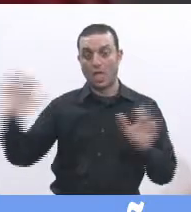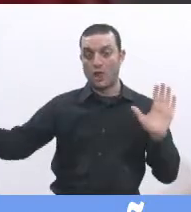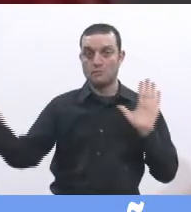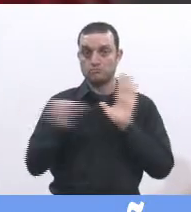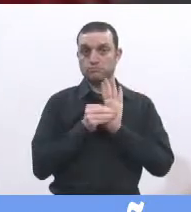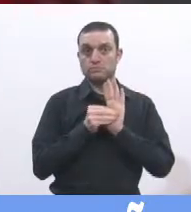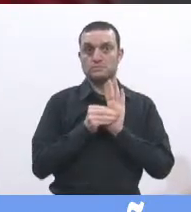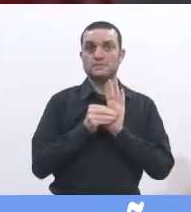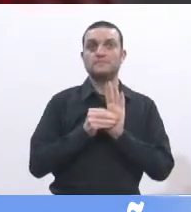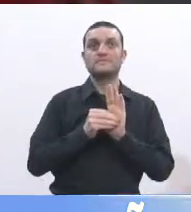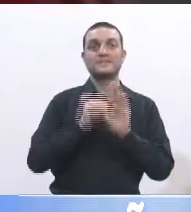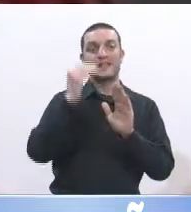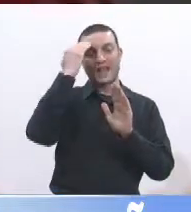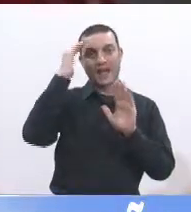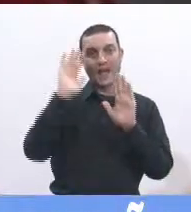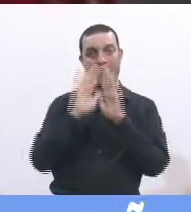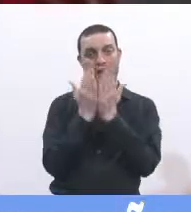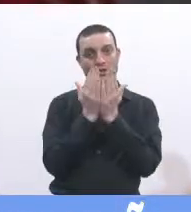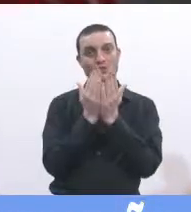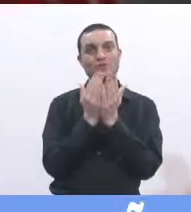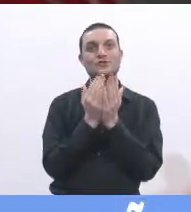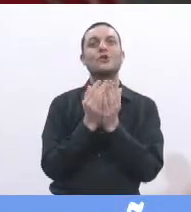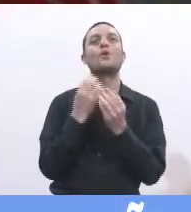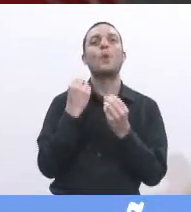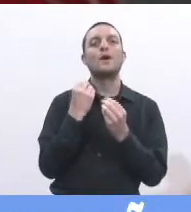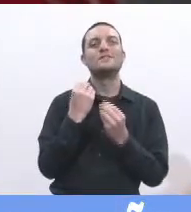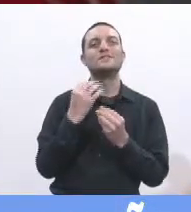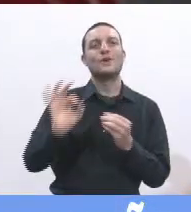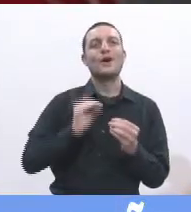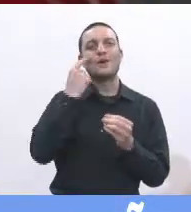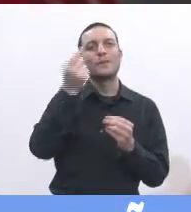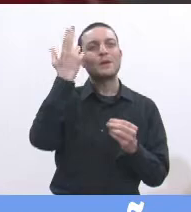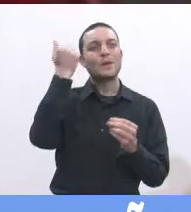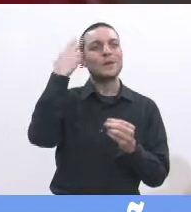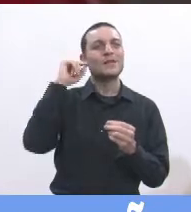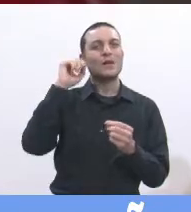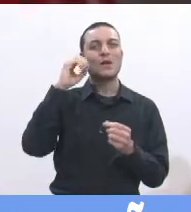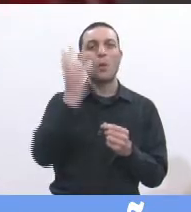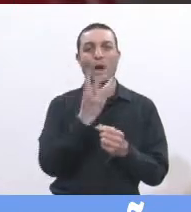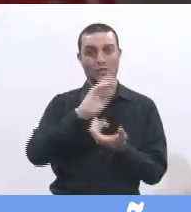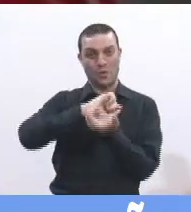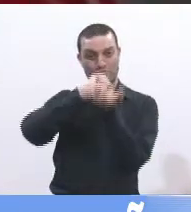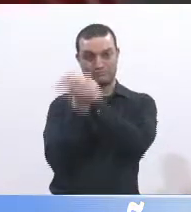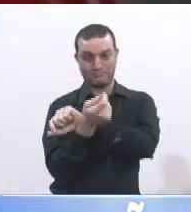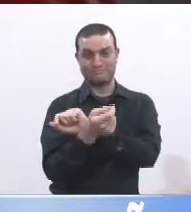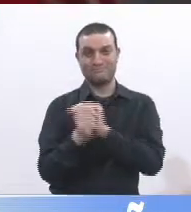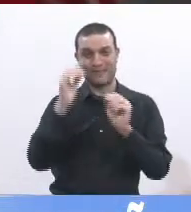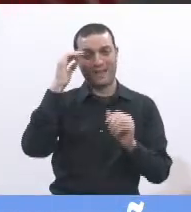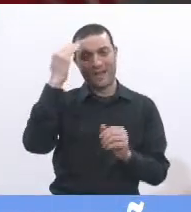reforma del 94. Me voy a centrar en el presente. En este presente, que puede